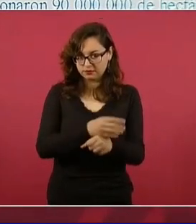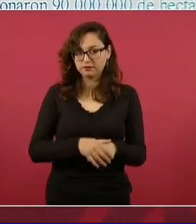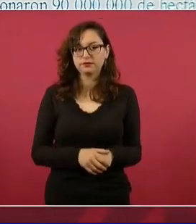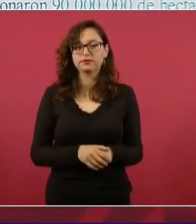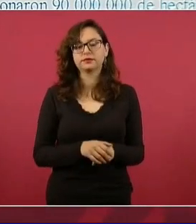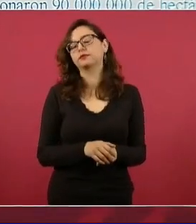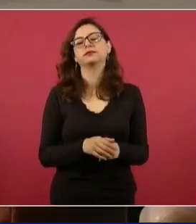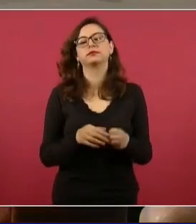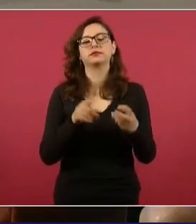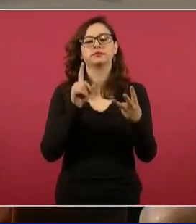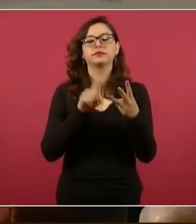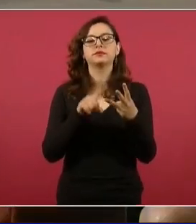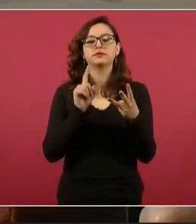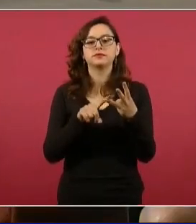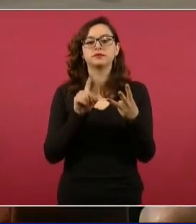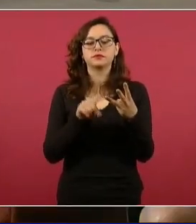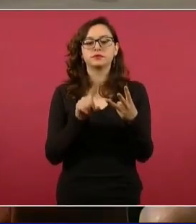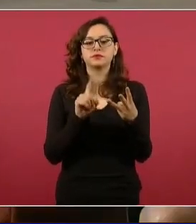3,